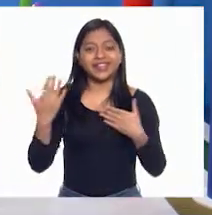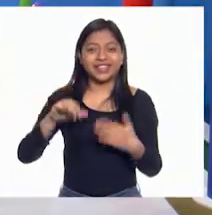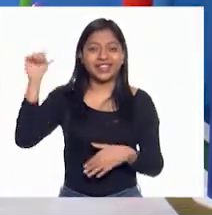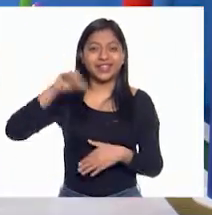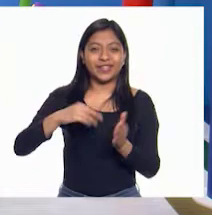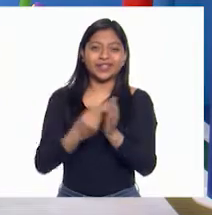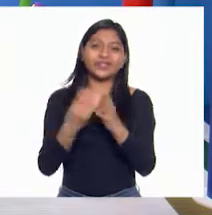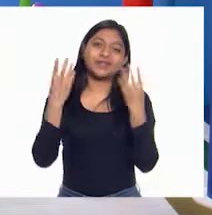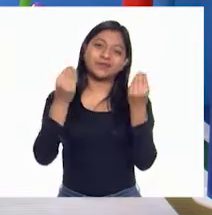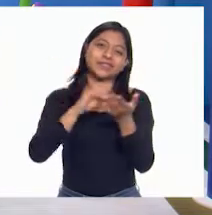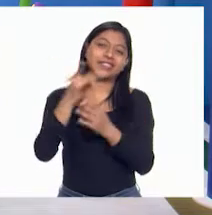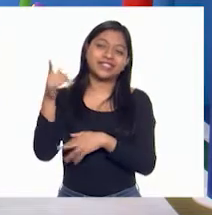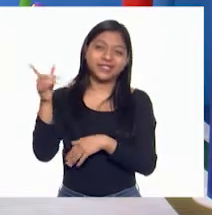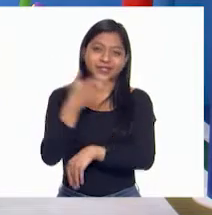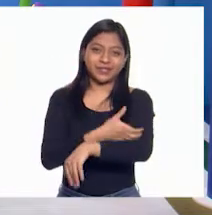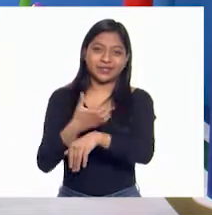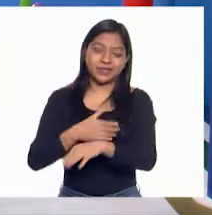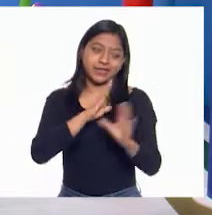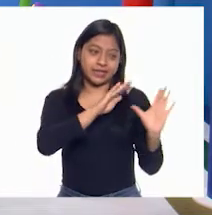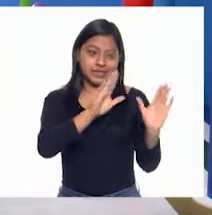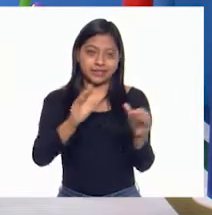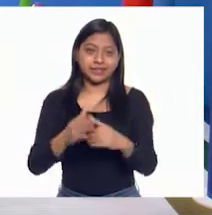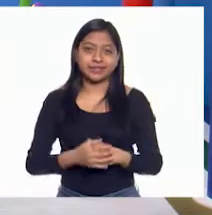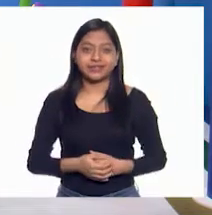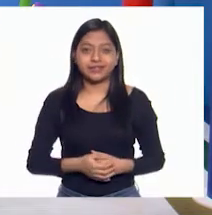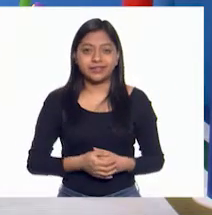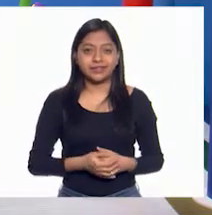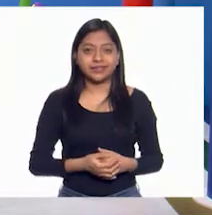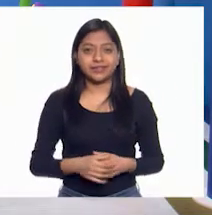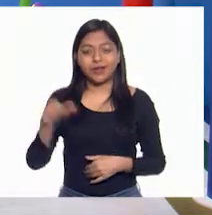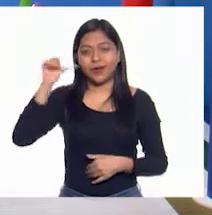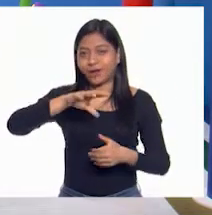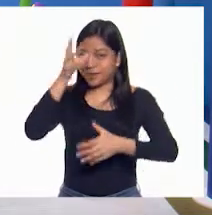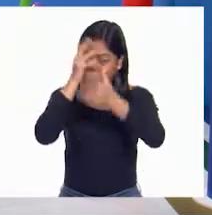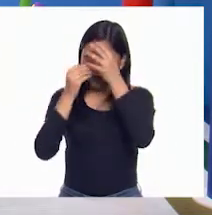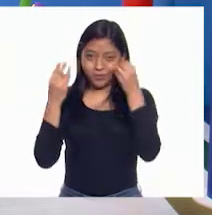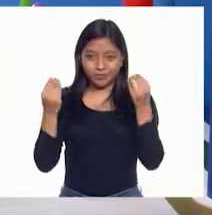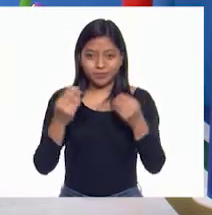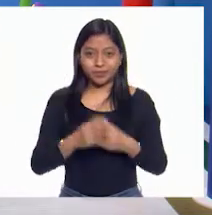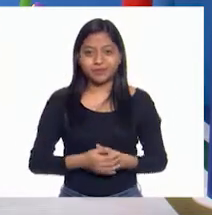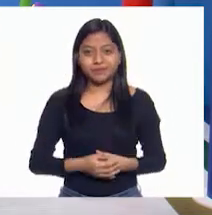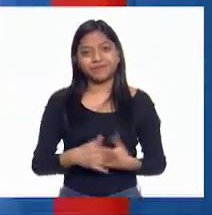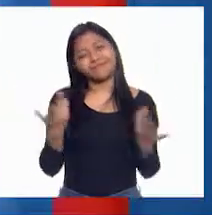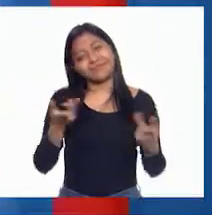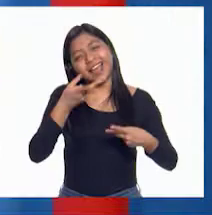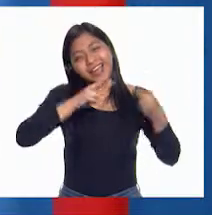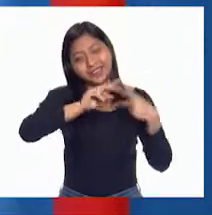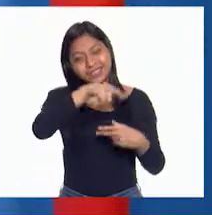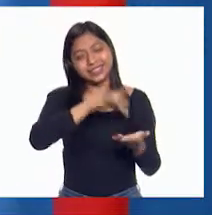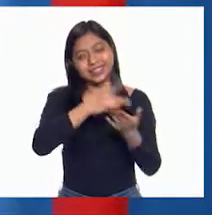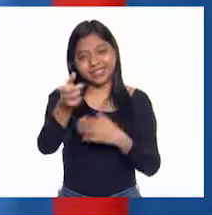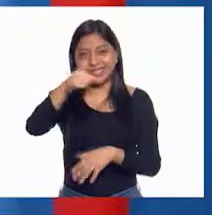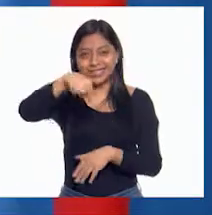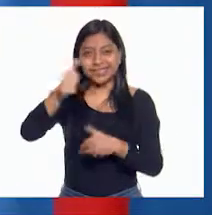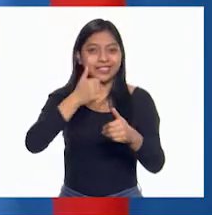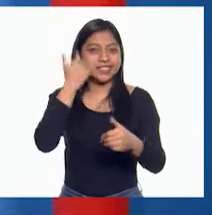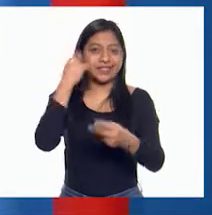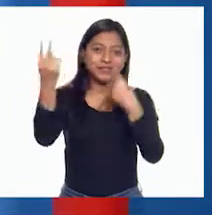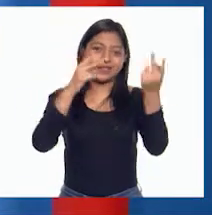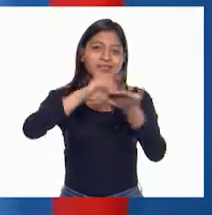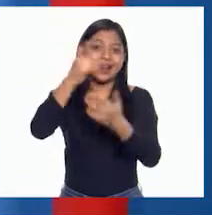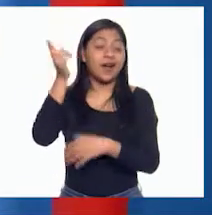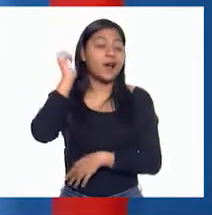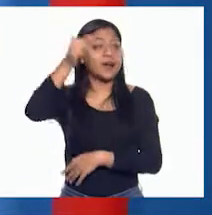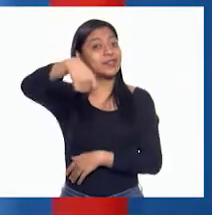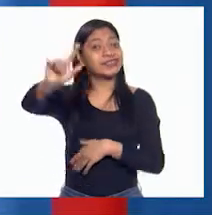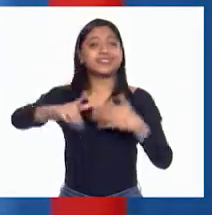de hoy. Muchísimas gracias por acompañarnos y por todo este conocimiento nuevo que adquirimos. Gracias a ti y gracias a los estudiantes en casa. Esperamos que lo